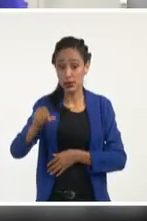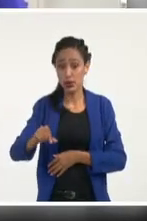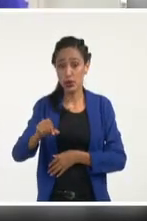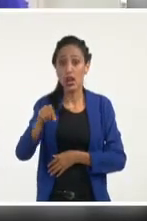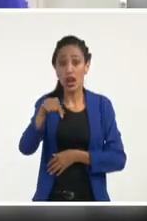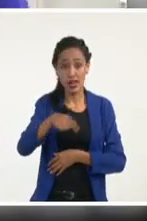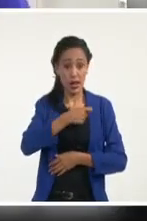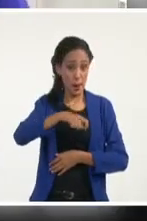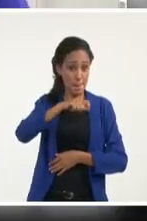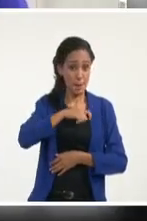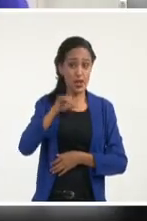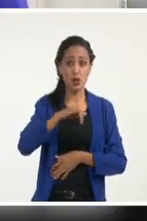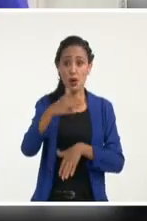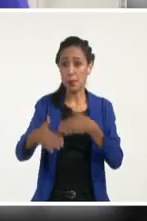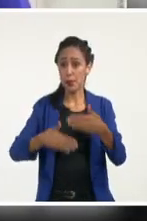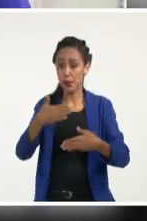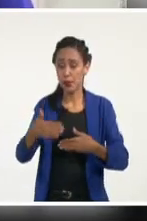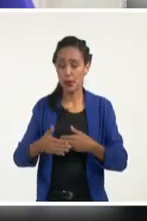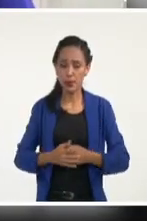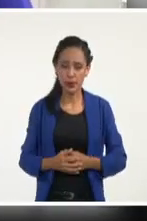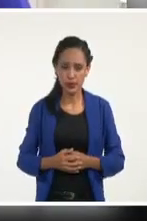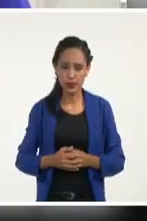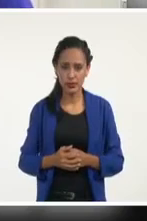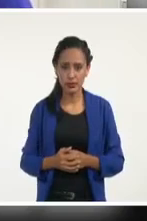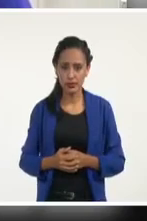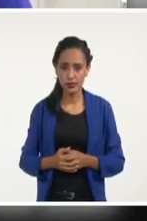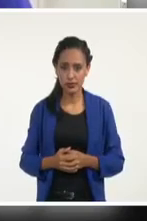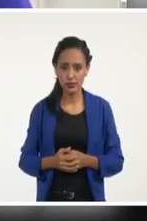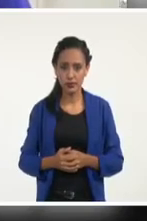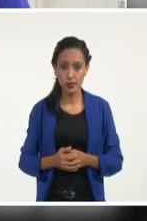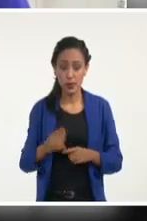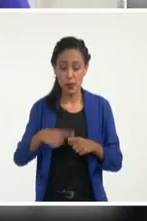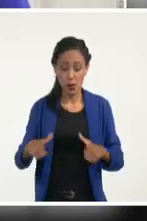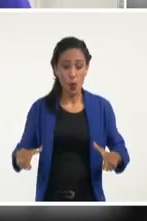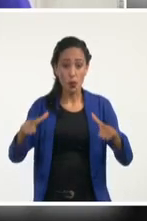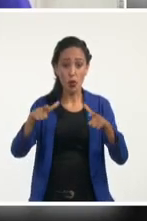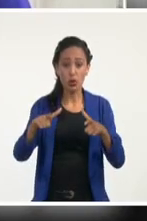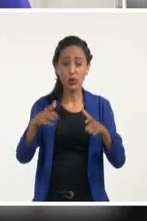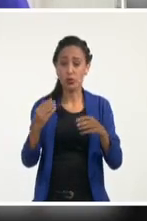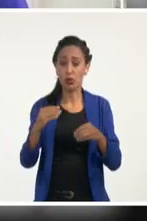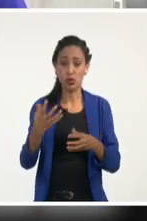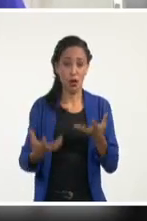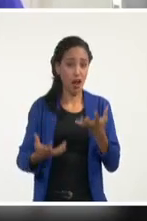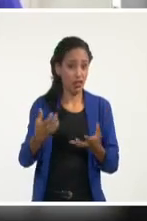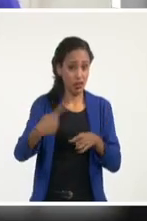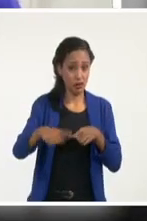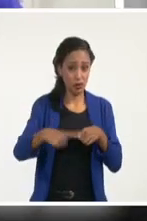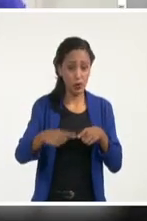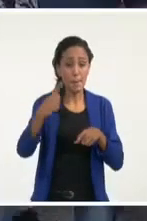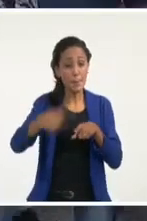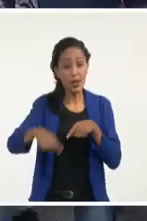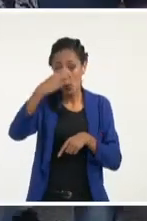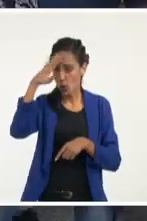ver botes de humo contra los manifestantes, podemos ver palizas. En Cuba no van a ver